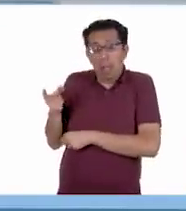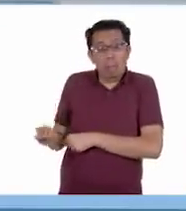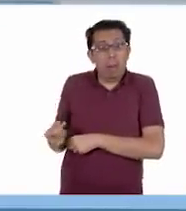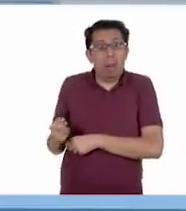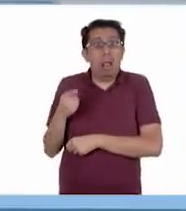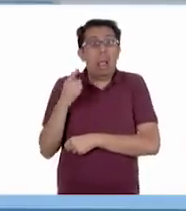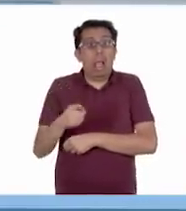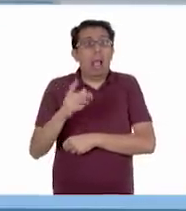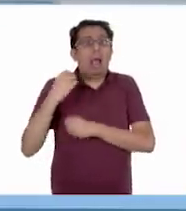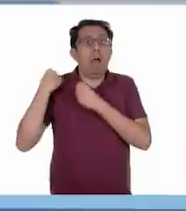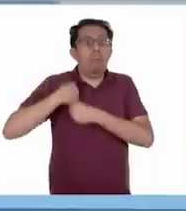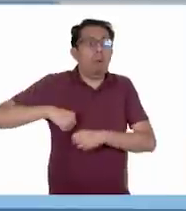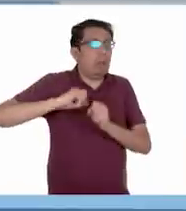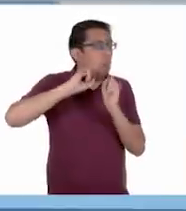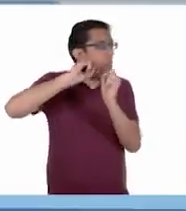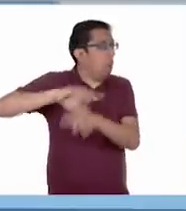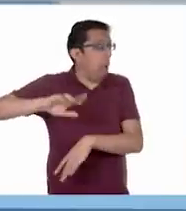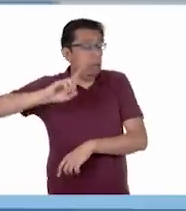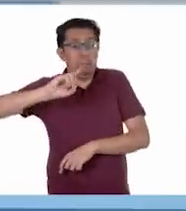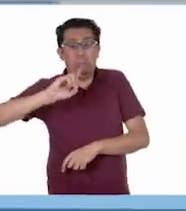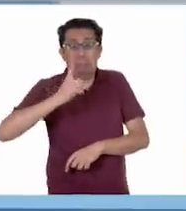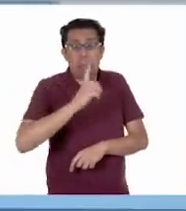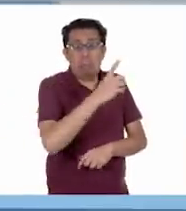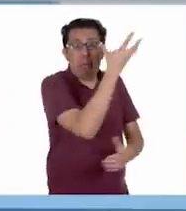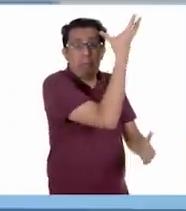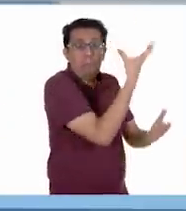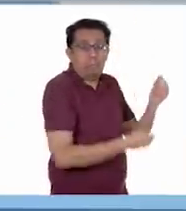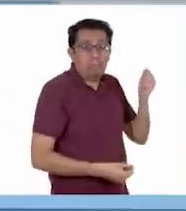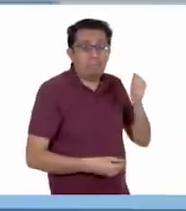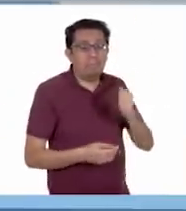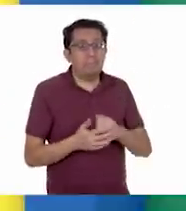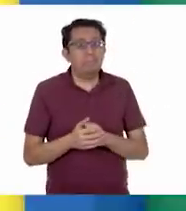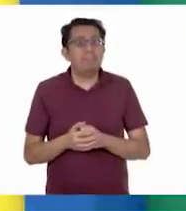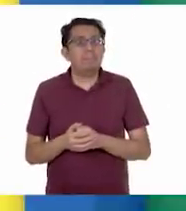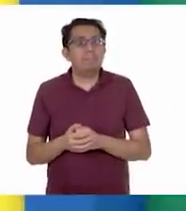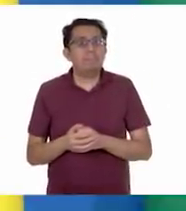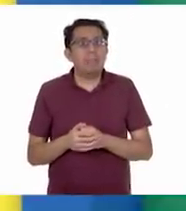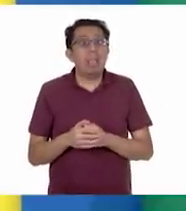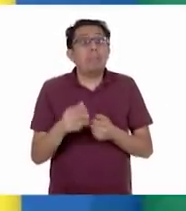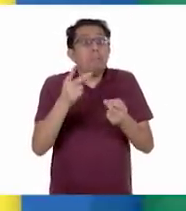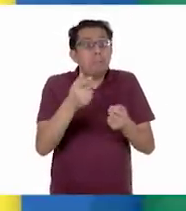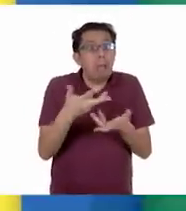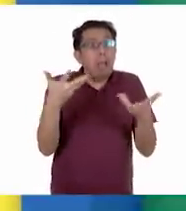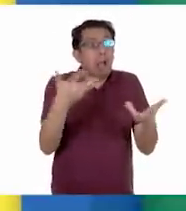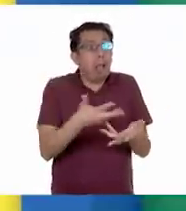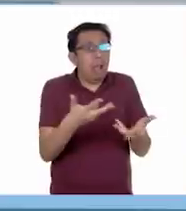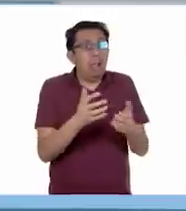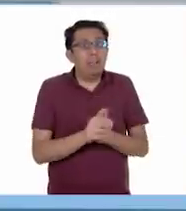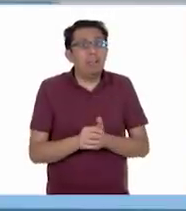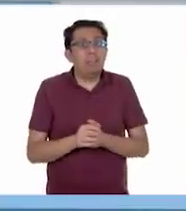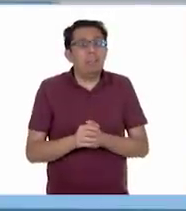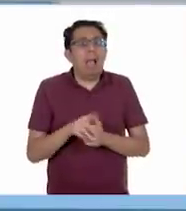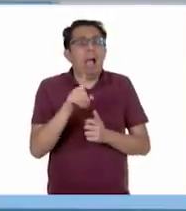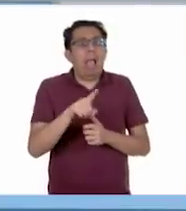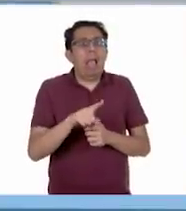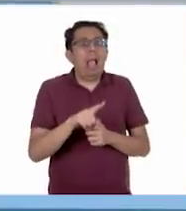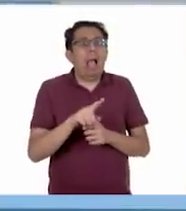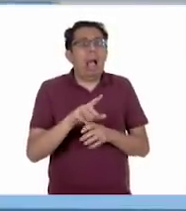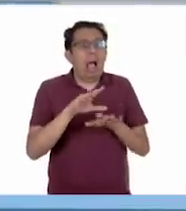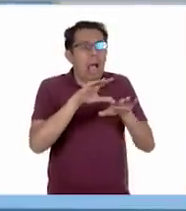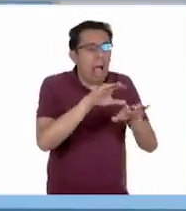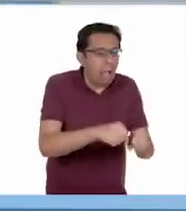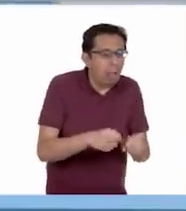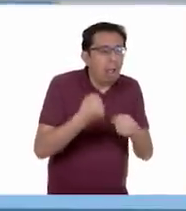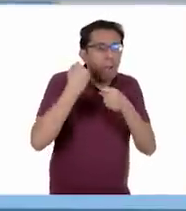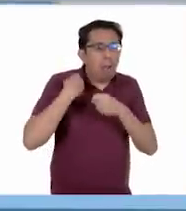soltó la bolsa y se fue corriendo. ¿Y qué hizo Bolillo? Pues trajo la bolsa de